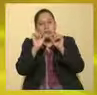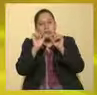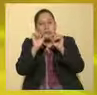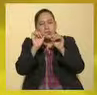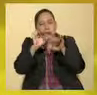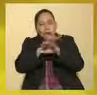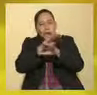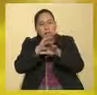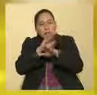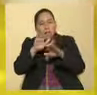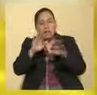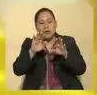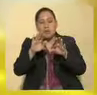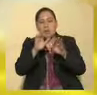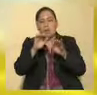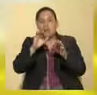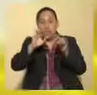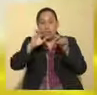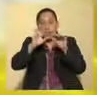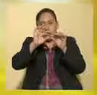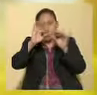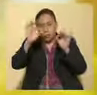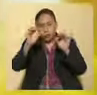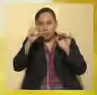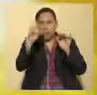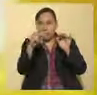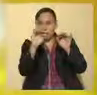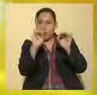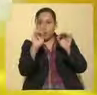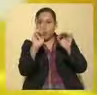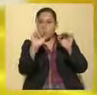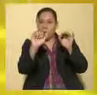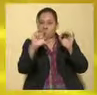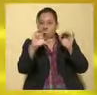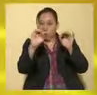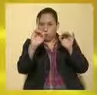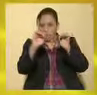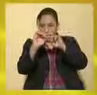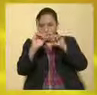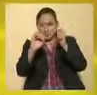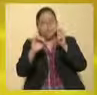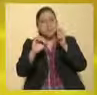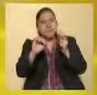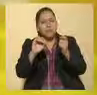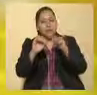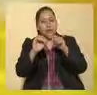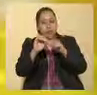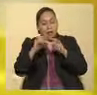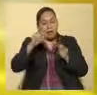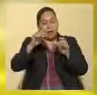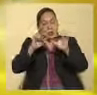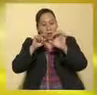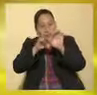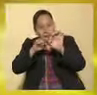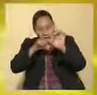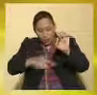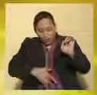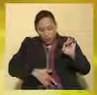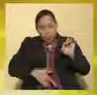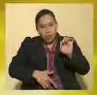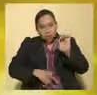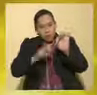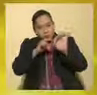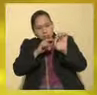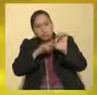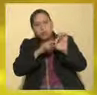hace un ligamento que se llama uraco. Pero, ¿qué sucede en el anillo umbilical?